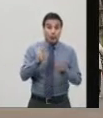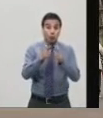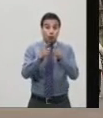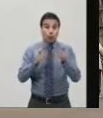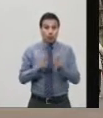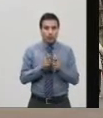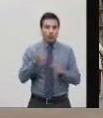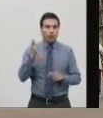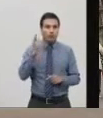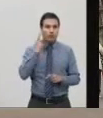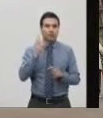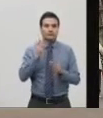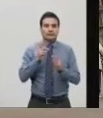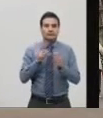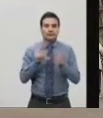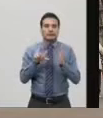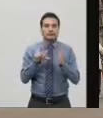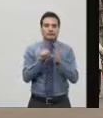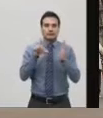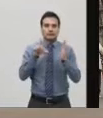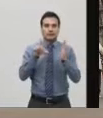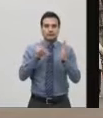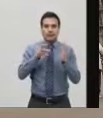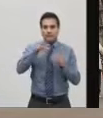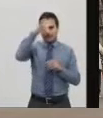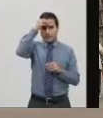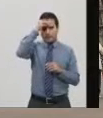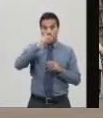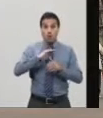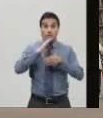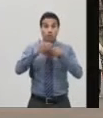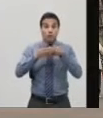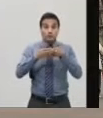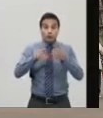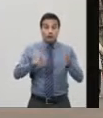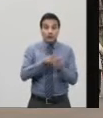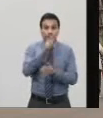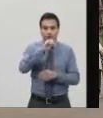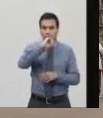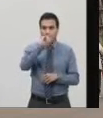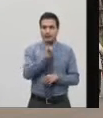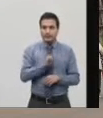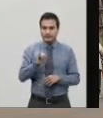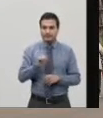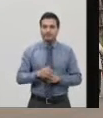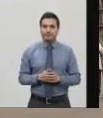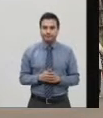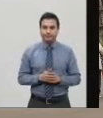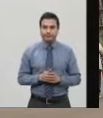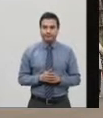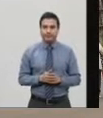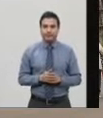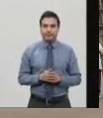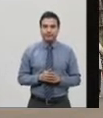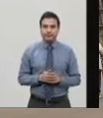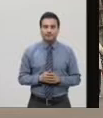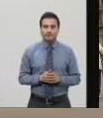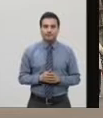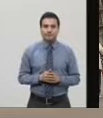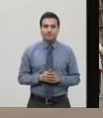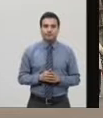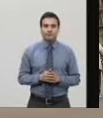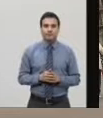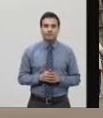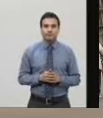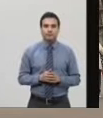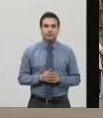político que violenta la ley. Para que no exista otro precedente como este, que solo deje un mal sabor de boca